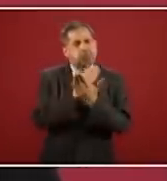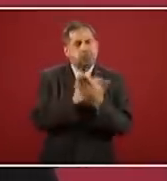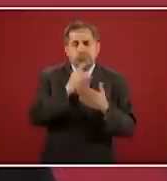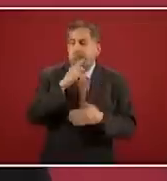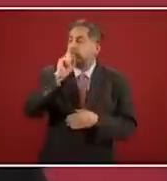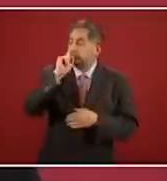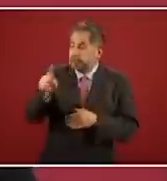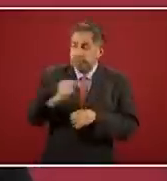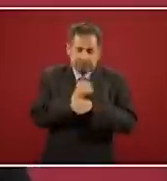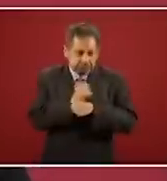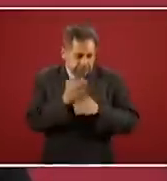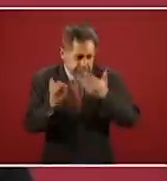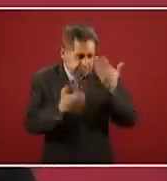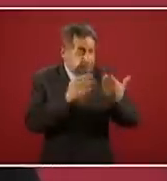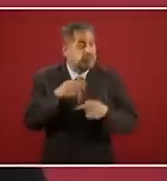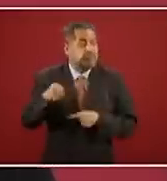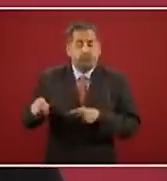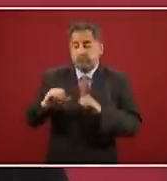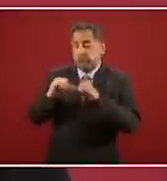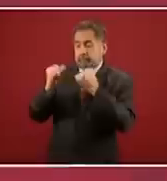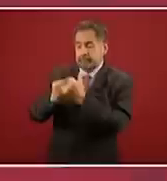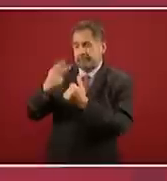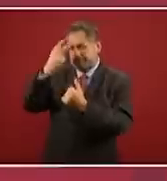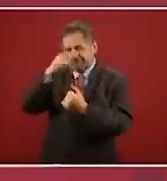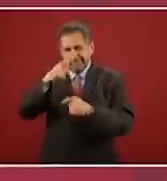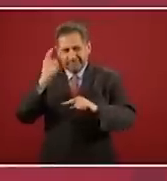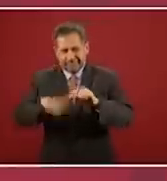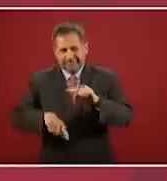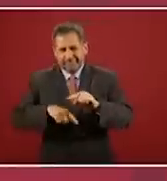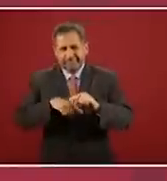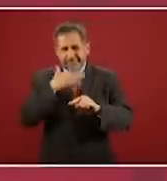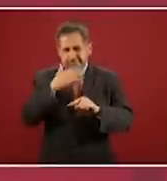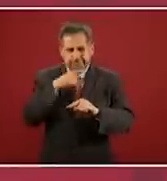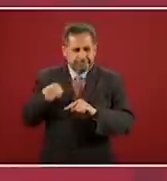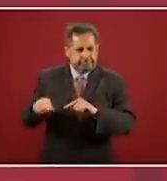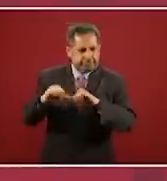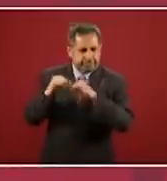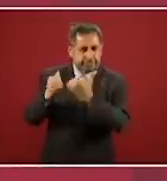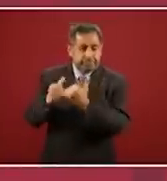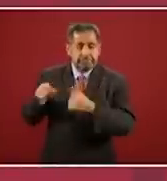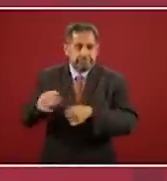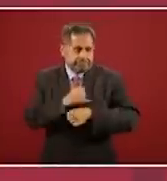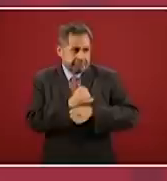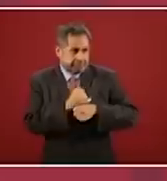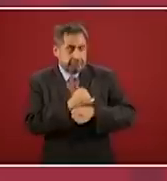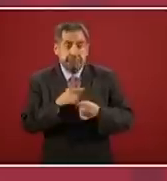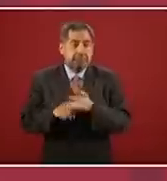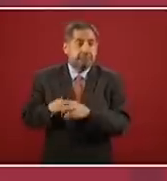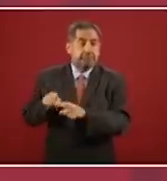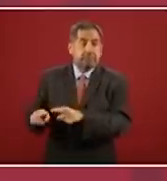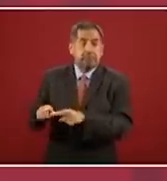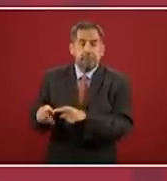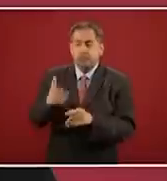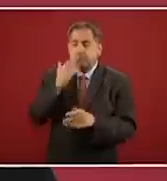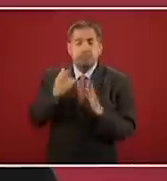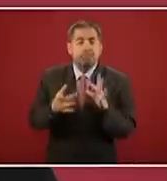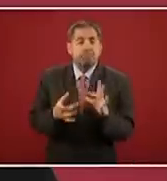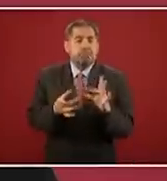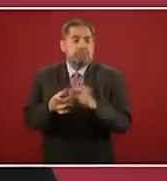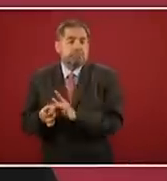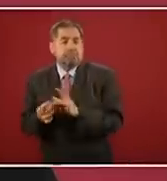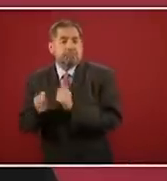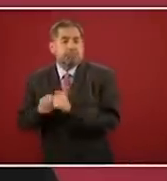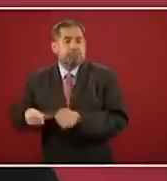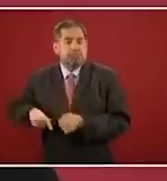que ha presentado Mexicanos contra la Corrupción, que es una organización que nadie puede calificar de partidaria del gobierno de